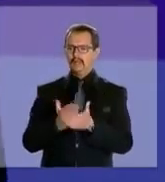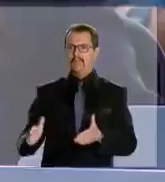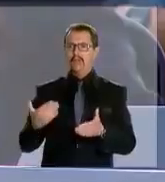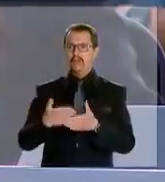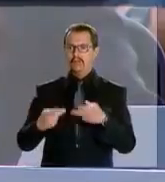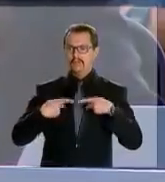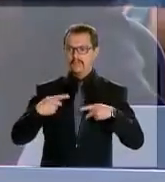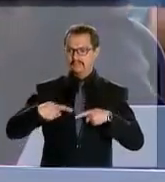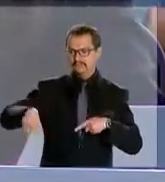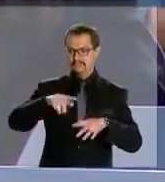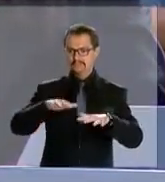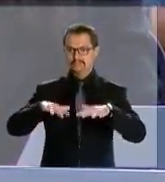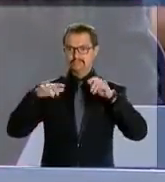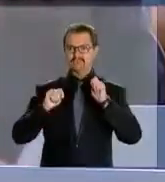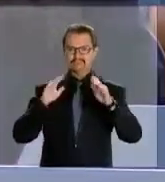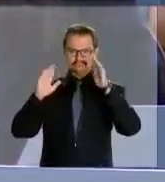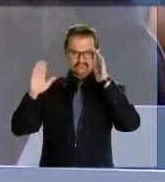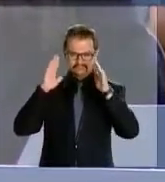conocer las reglas